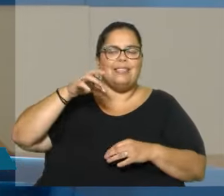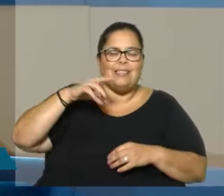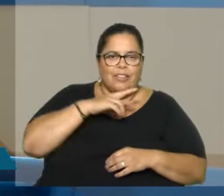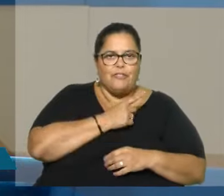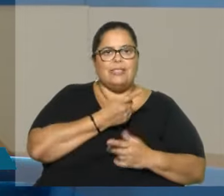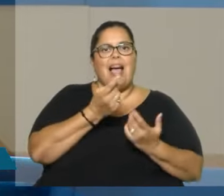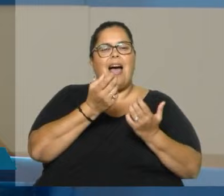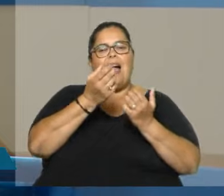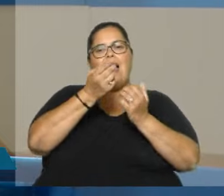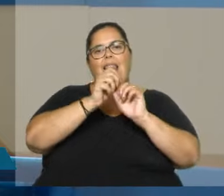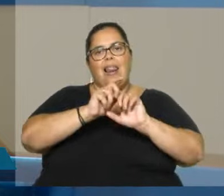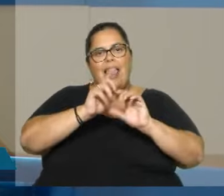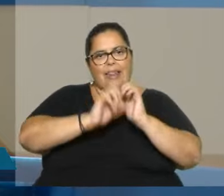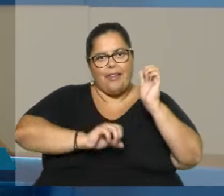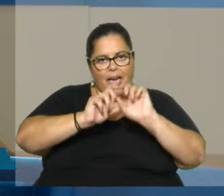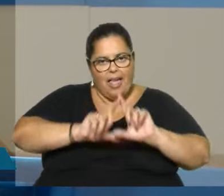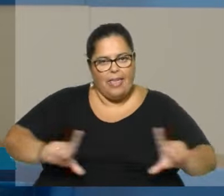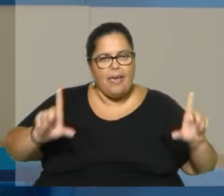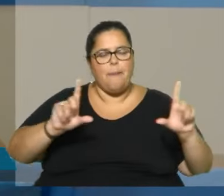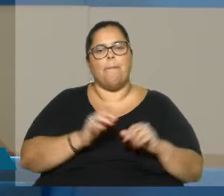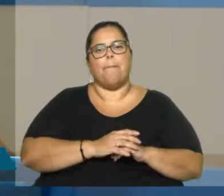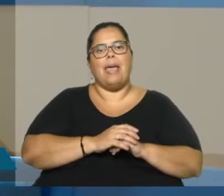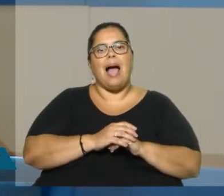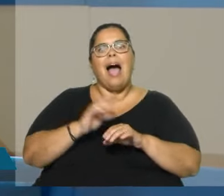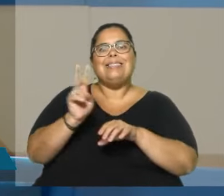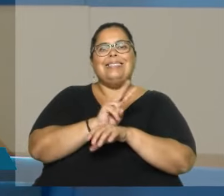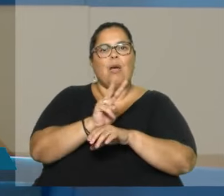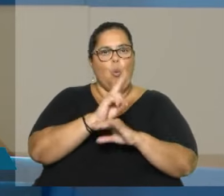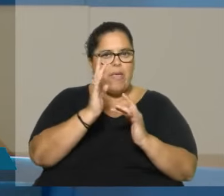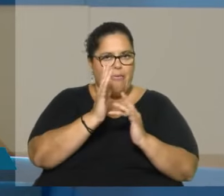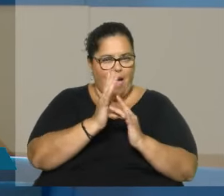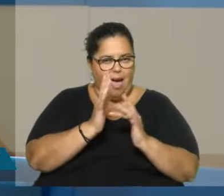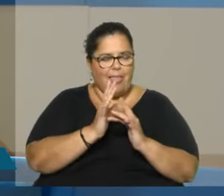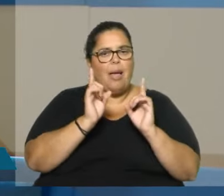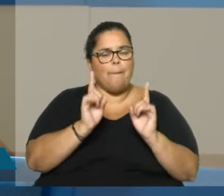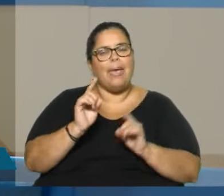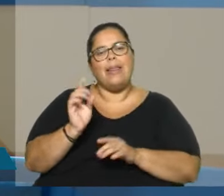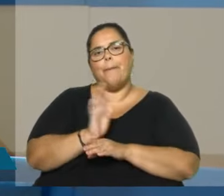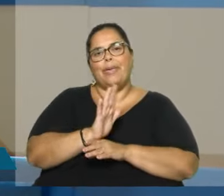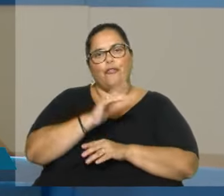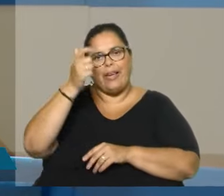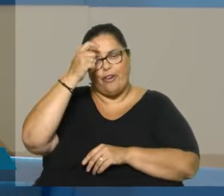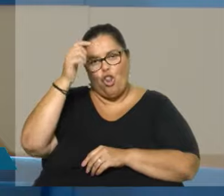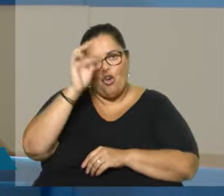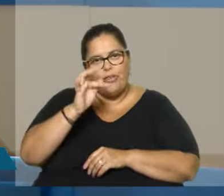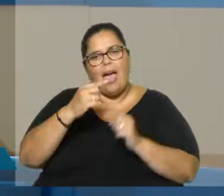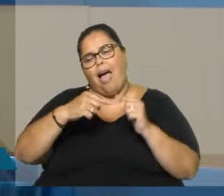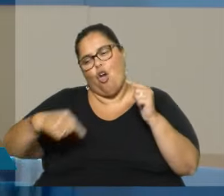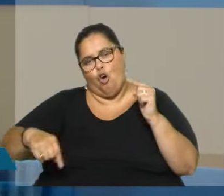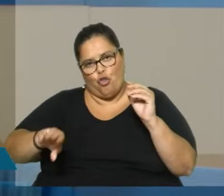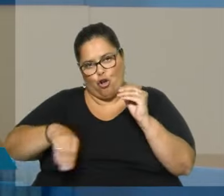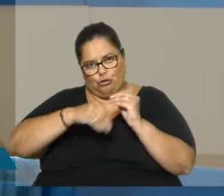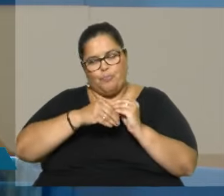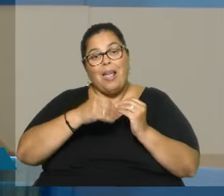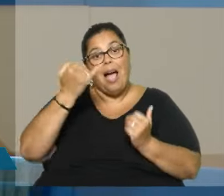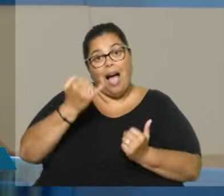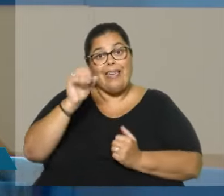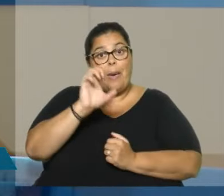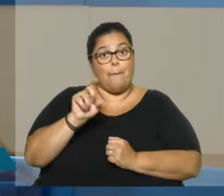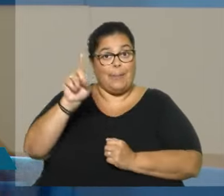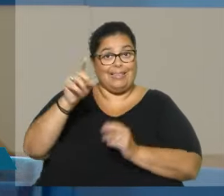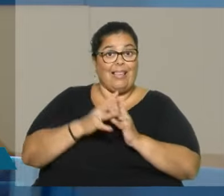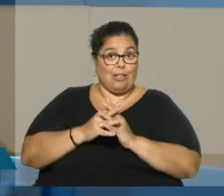telecomunicaciones ciberseguridad sumamente importante y biotecnologías en esto hay empresas estadounidenses que ya